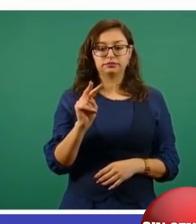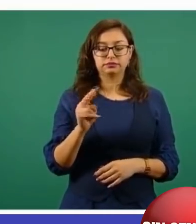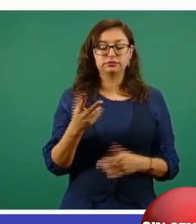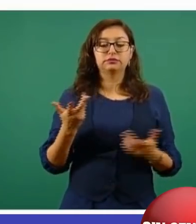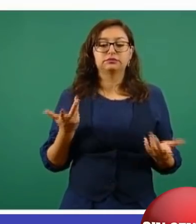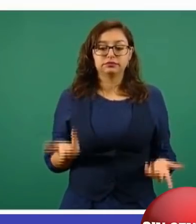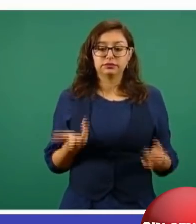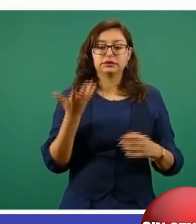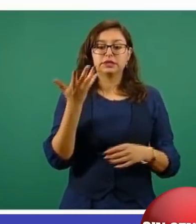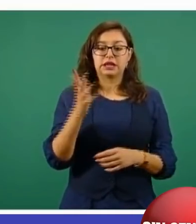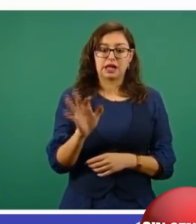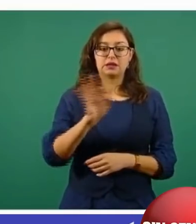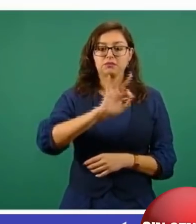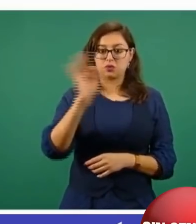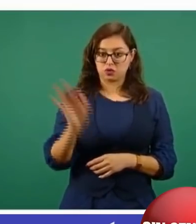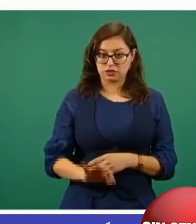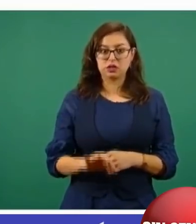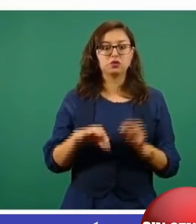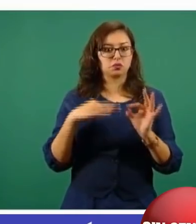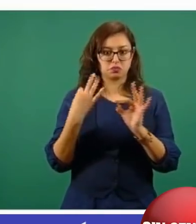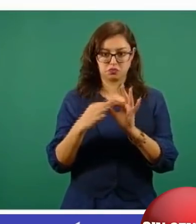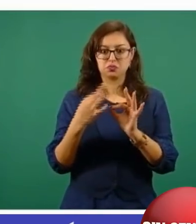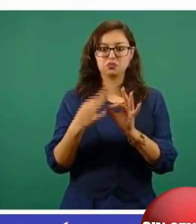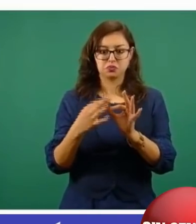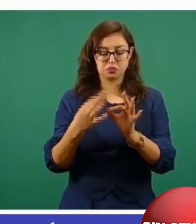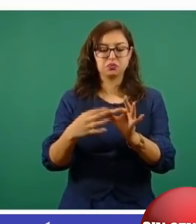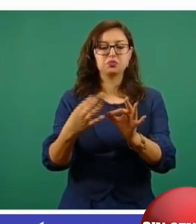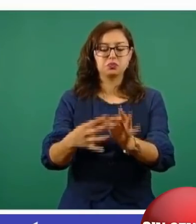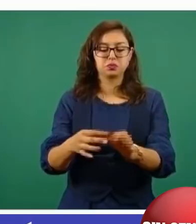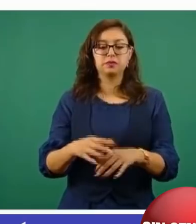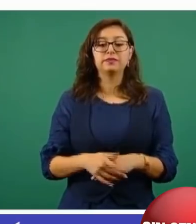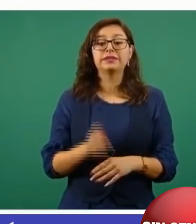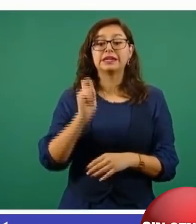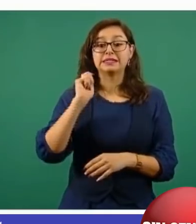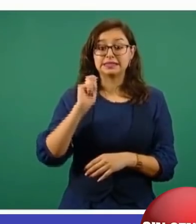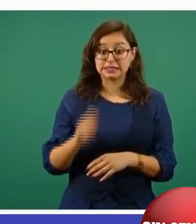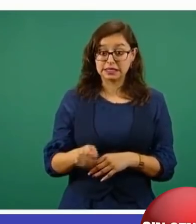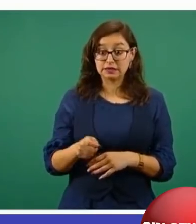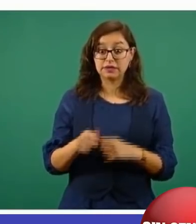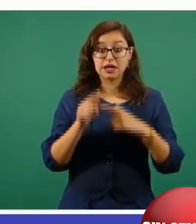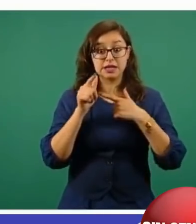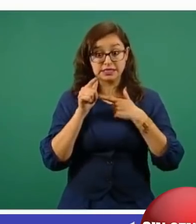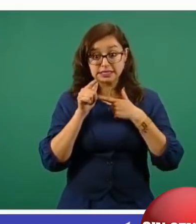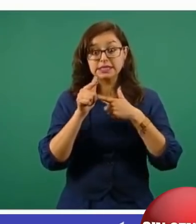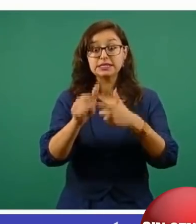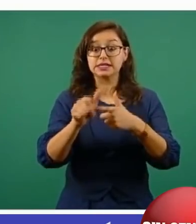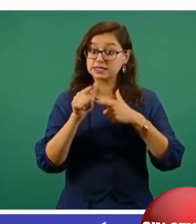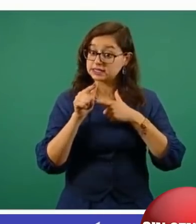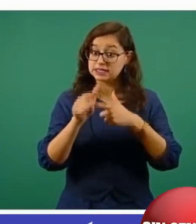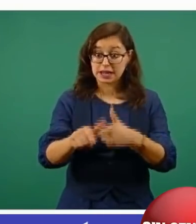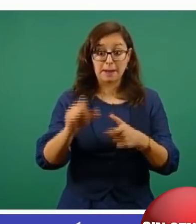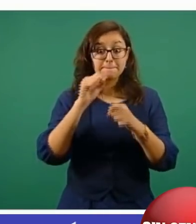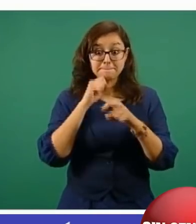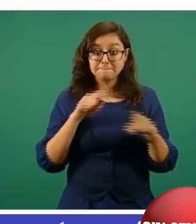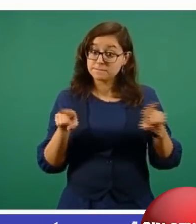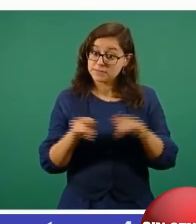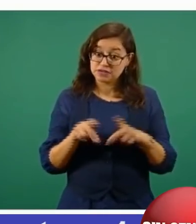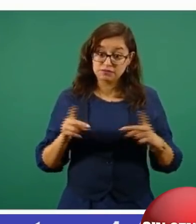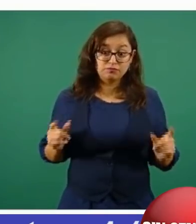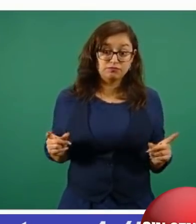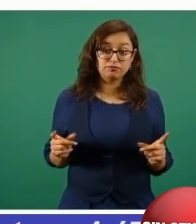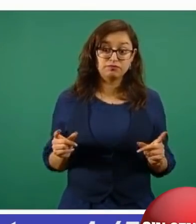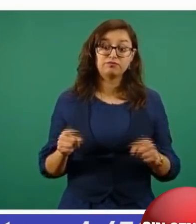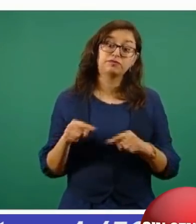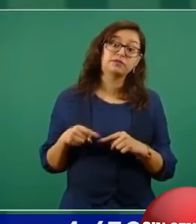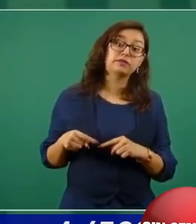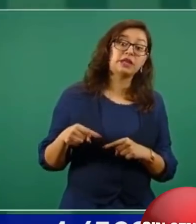del 10% de la vacuna que se puso. ¿Esto qué quiere decir? Que si logramos seguir a este ritmo o más acelerado, en